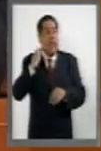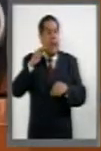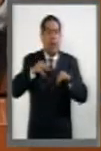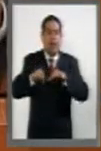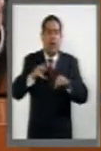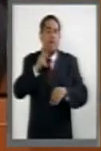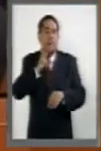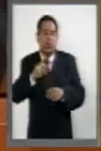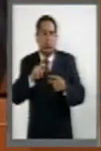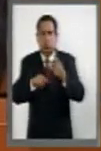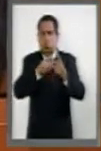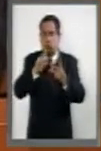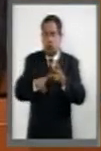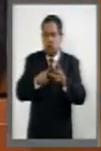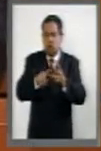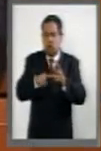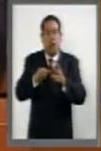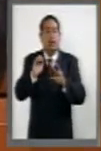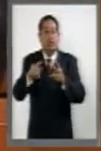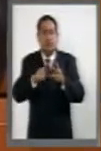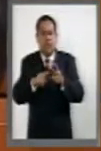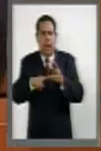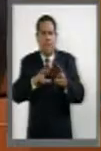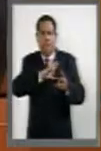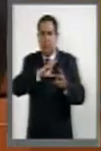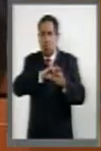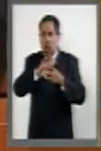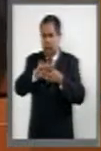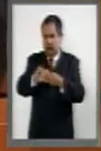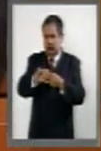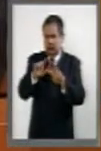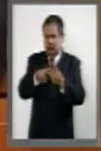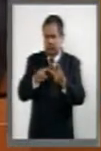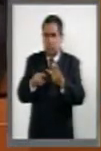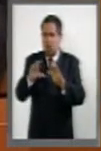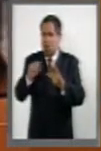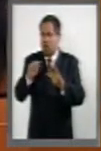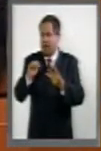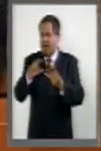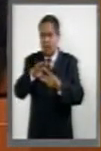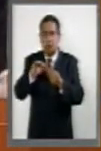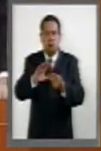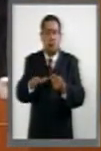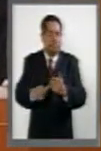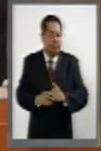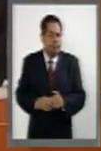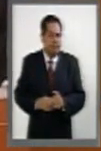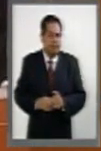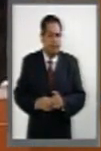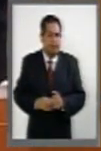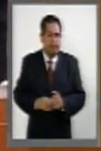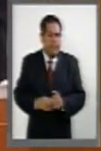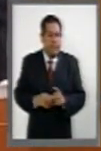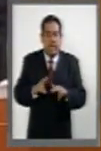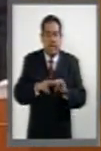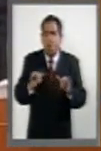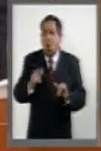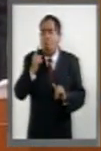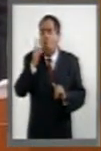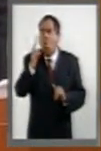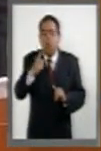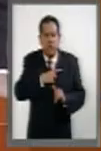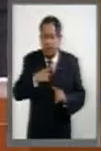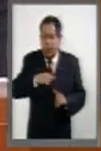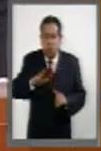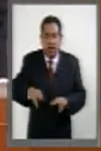de Pemex, y uno más que laboraba en una empresa privada llamada Cotemar. Ninguna persona, compañeras y compañeros, debería morir